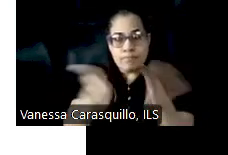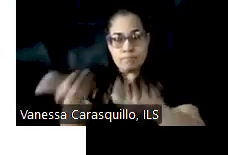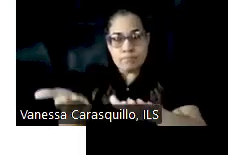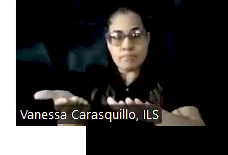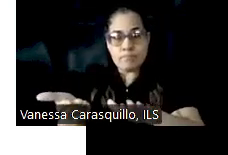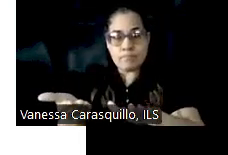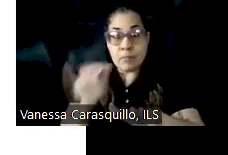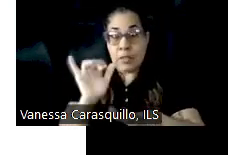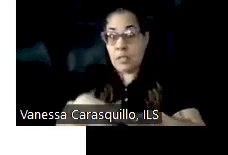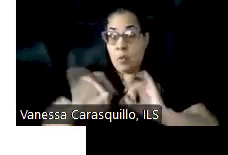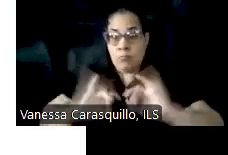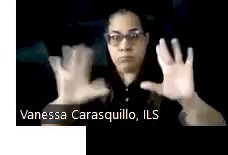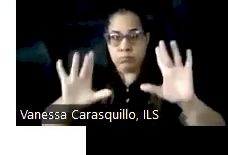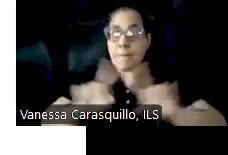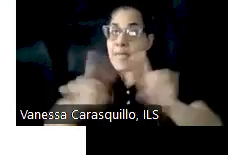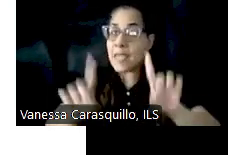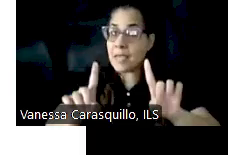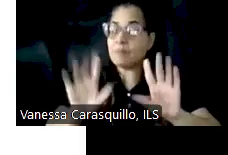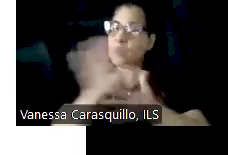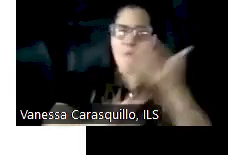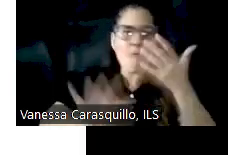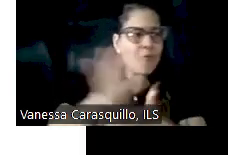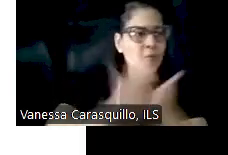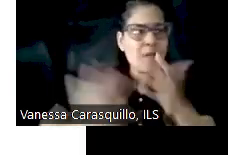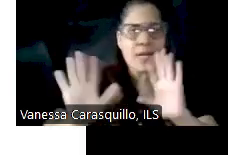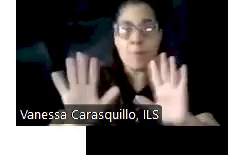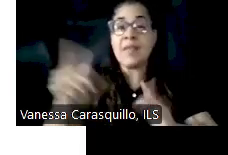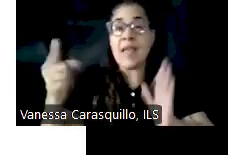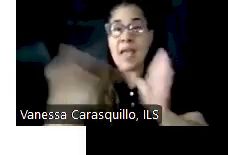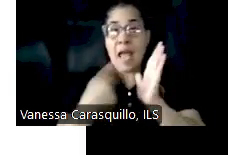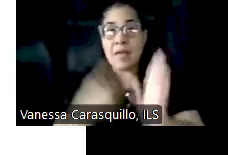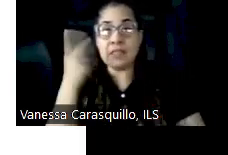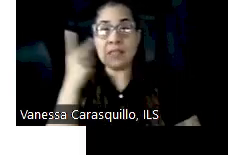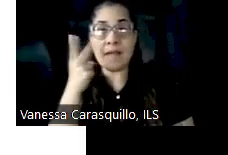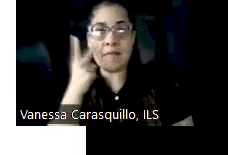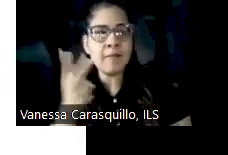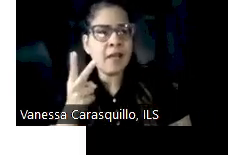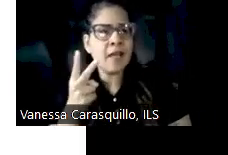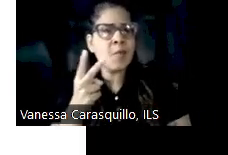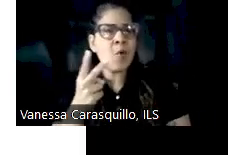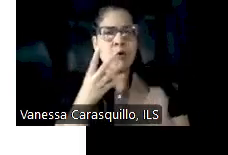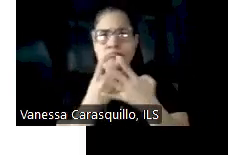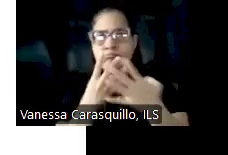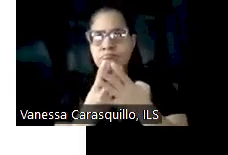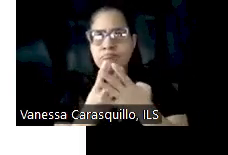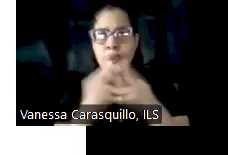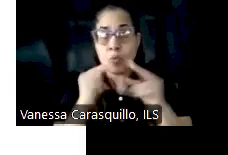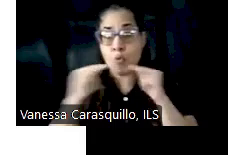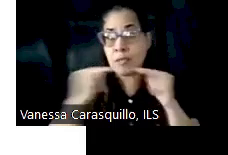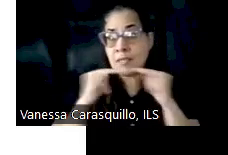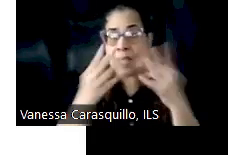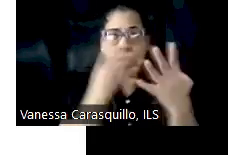Pero no podemos confundir que a veces oímos noticias, oímos incluso